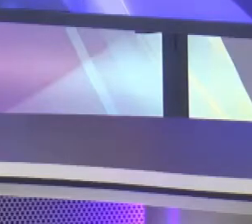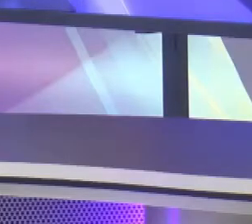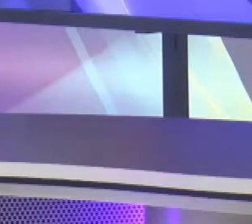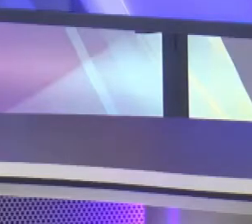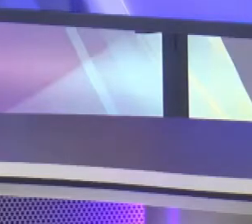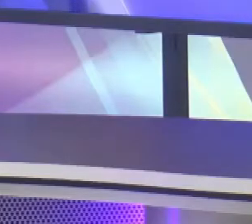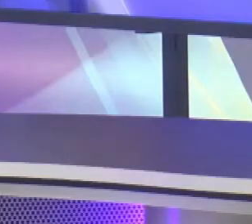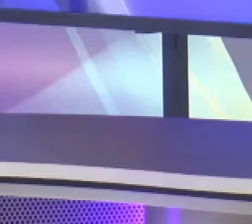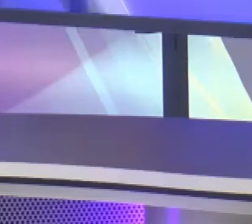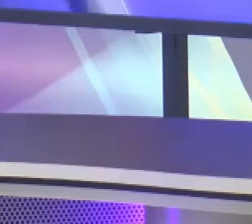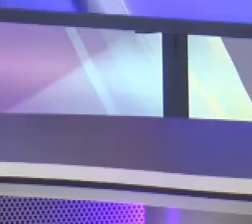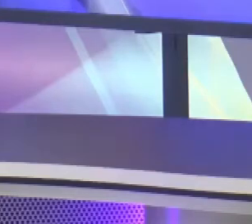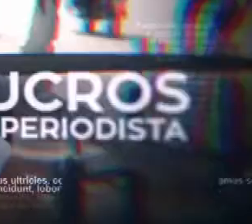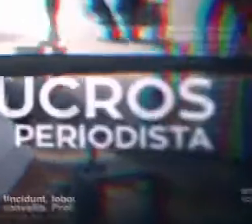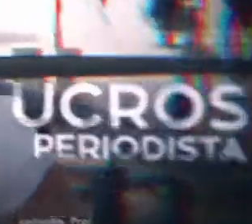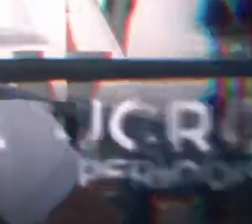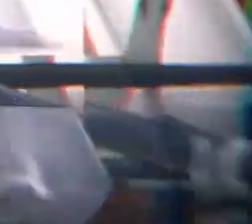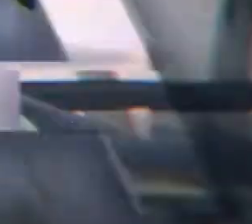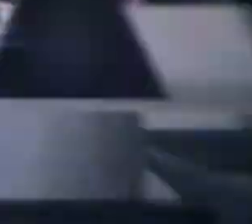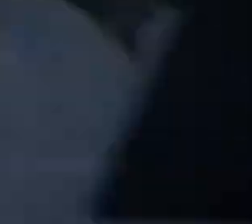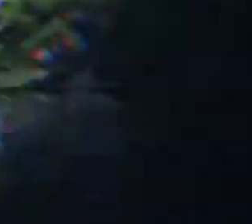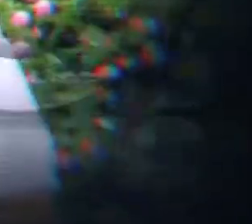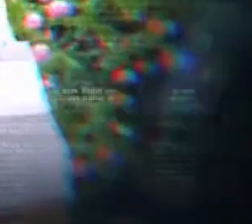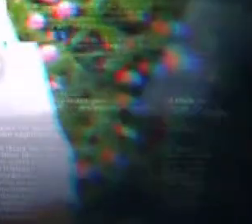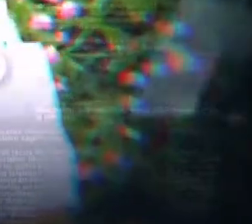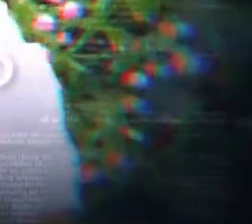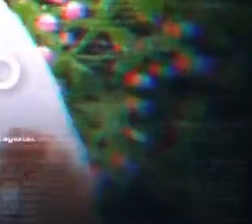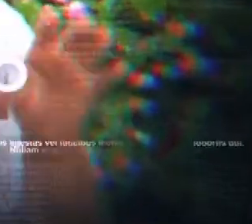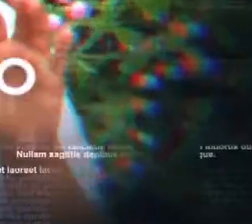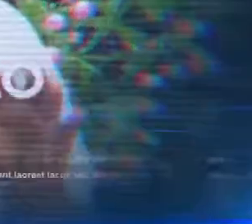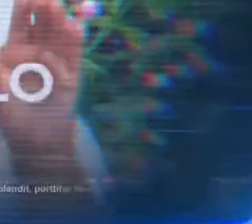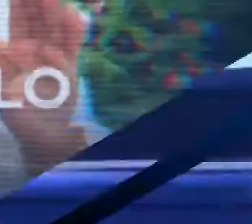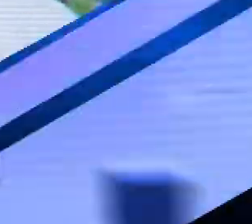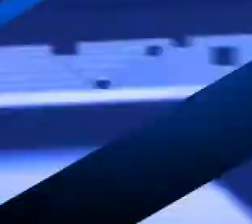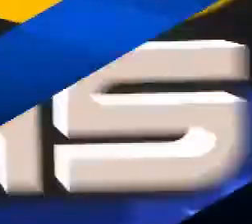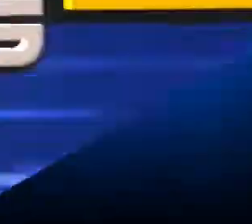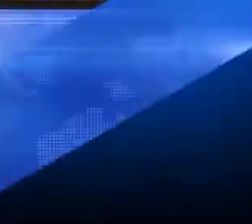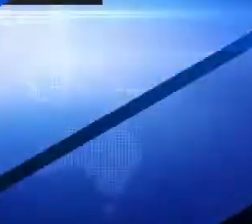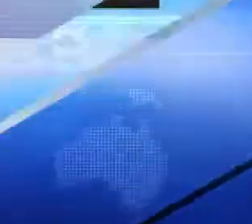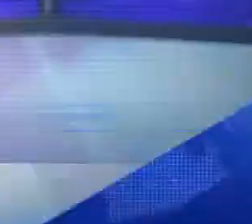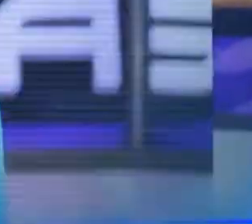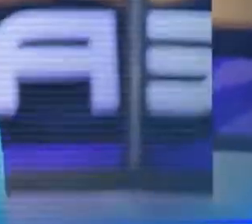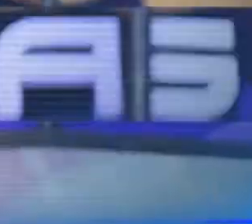Autoridades de policía confirmaron el hecho. Estado sin conformismo ante el mal estado. Analizando los hechos.